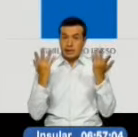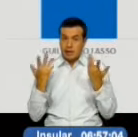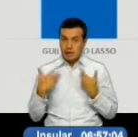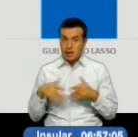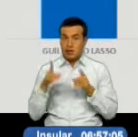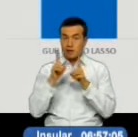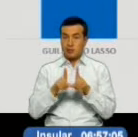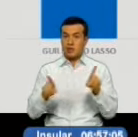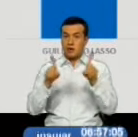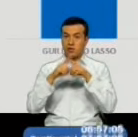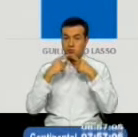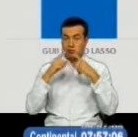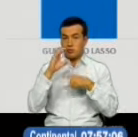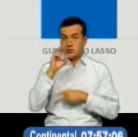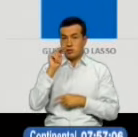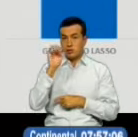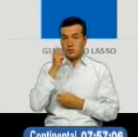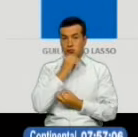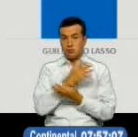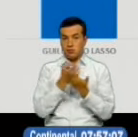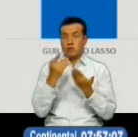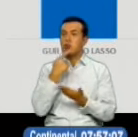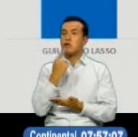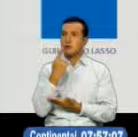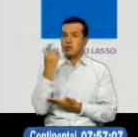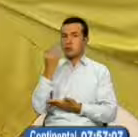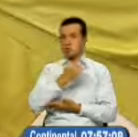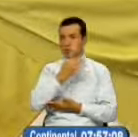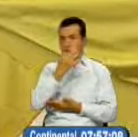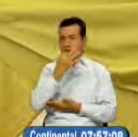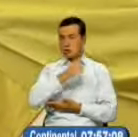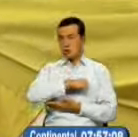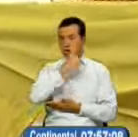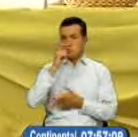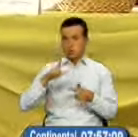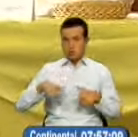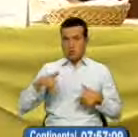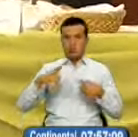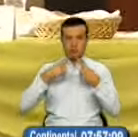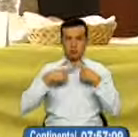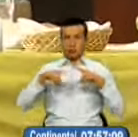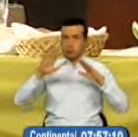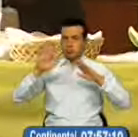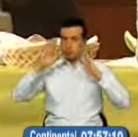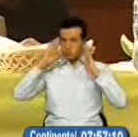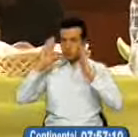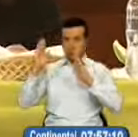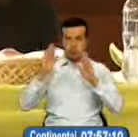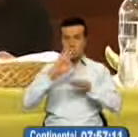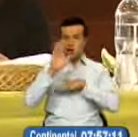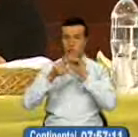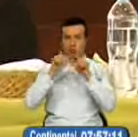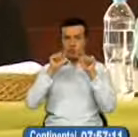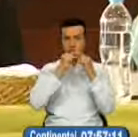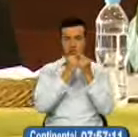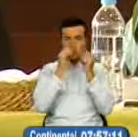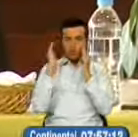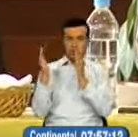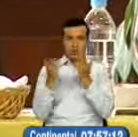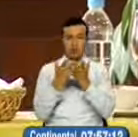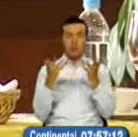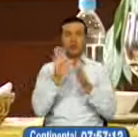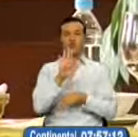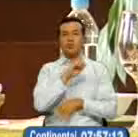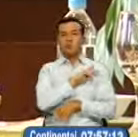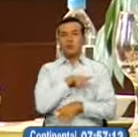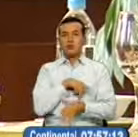los datos del Consejo Nacional Electoral que confirman su victoria, Lenín Moreno ratificó su compromiso de atender a todos los sectores. En su cuenta